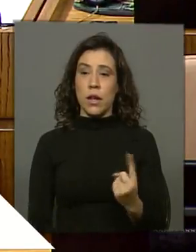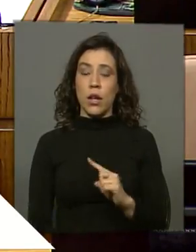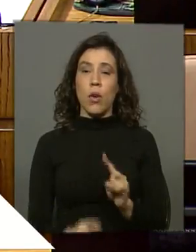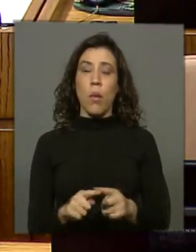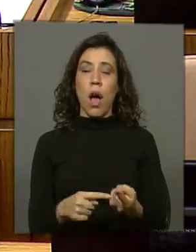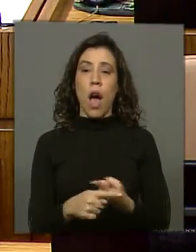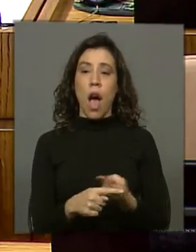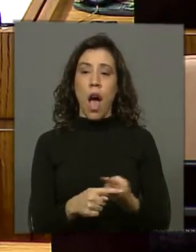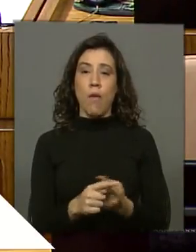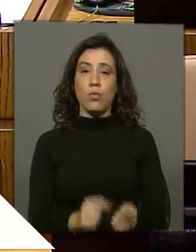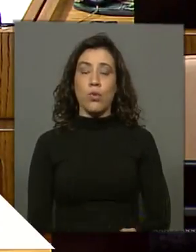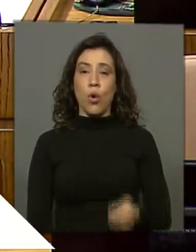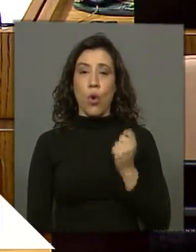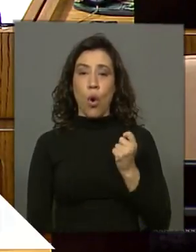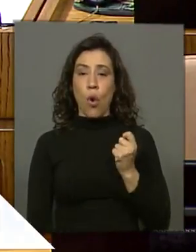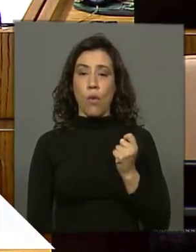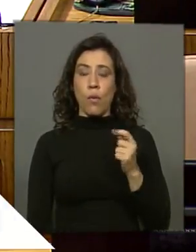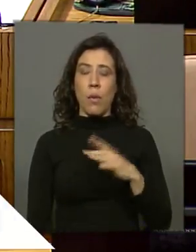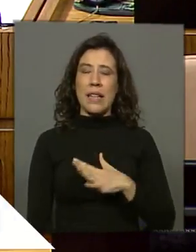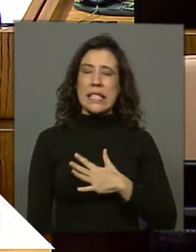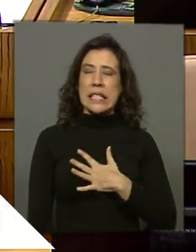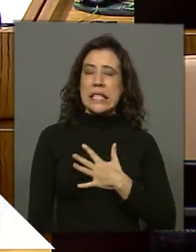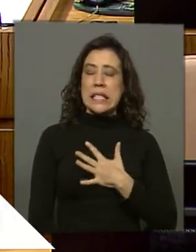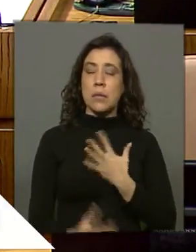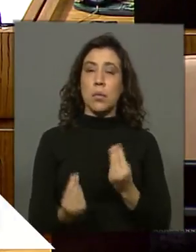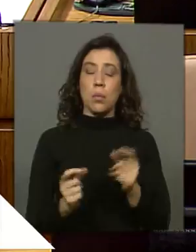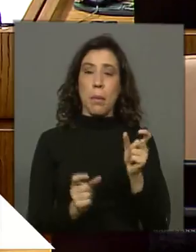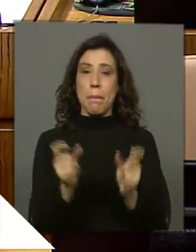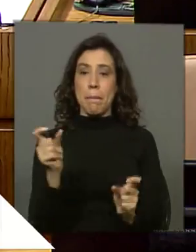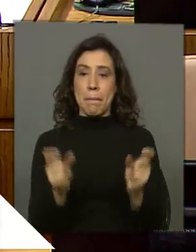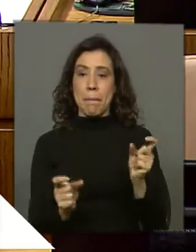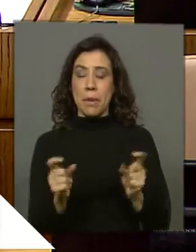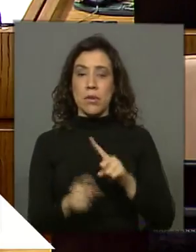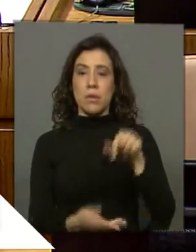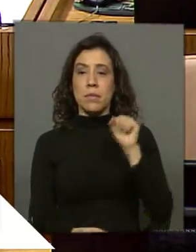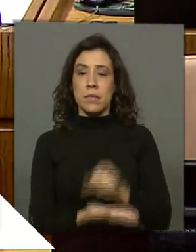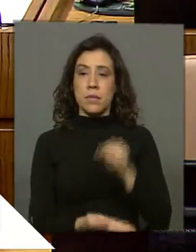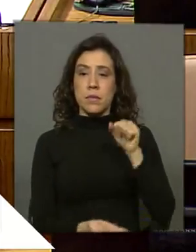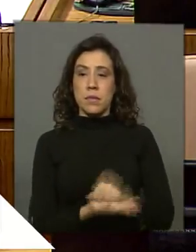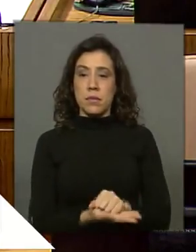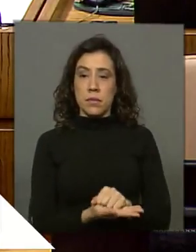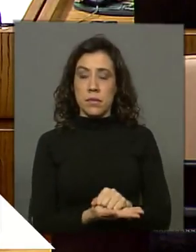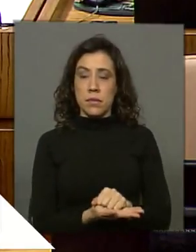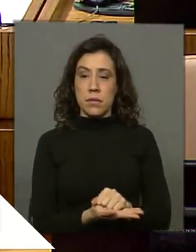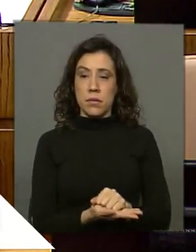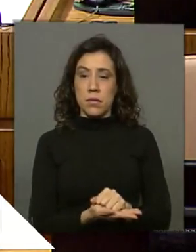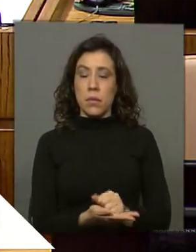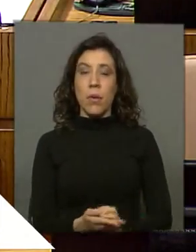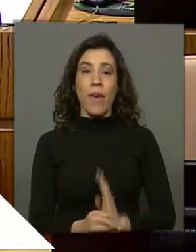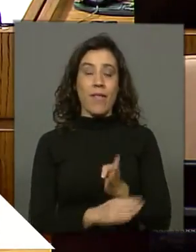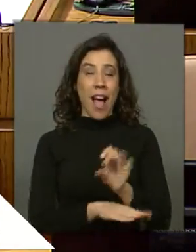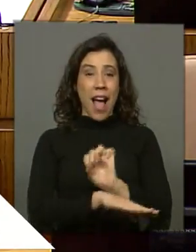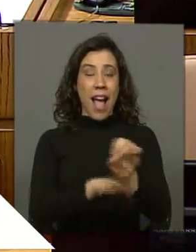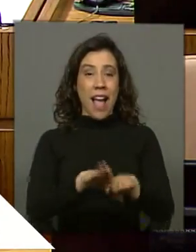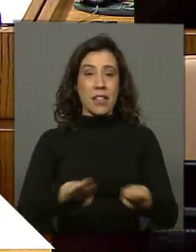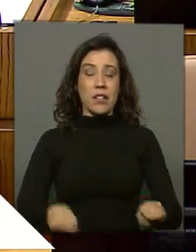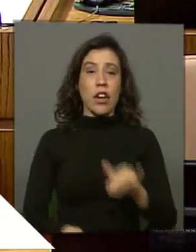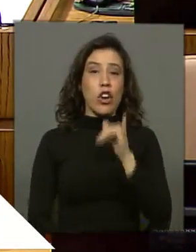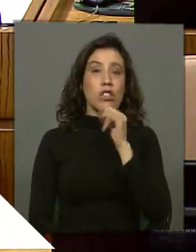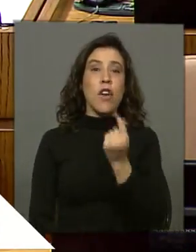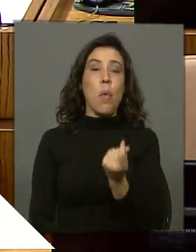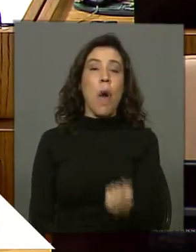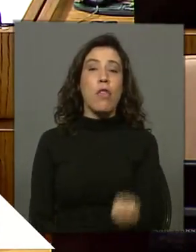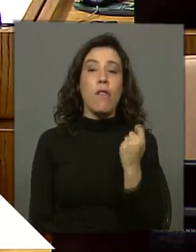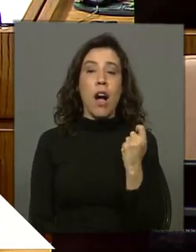abuso en los cobros esa es la sensación de que muchas personas reclaman es decir que llegan a un estacionamiento no saben cuál es la